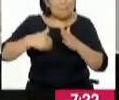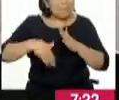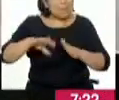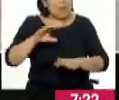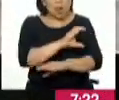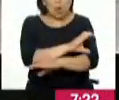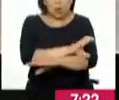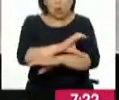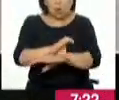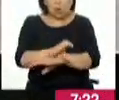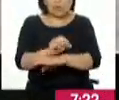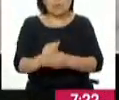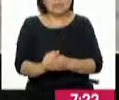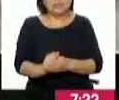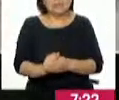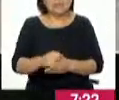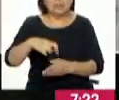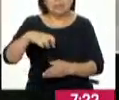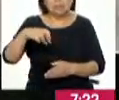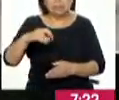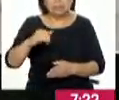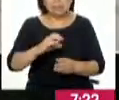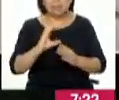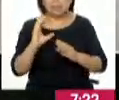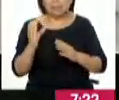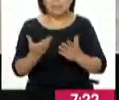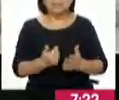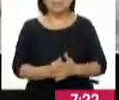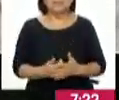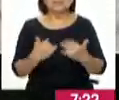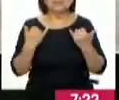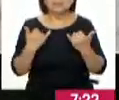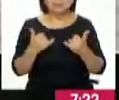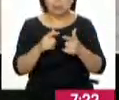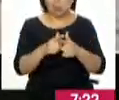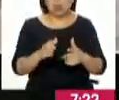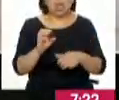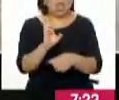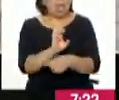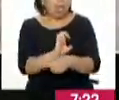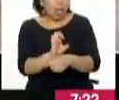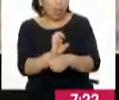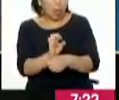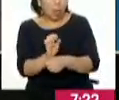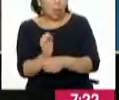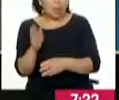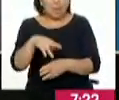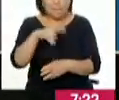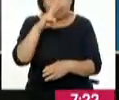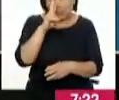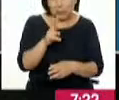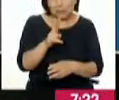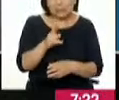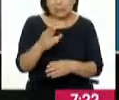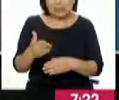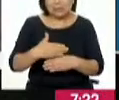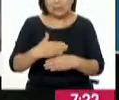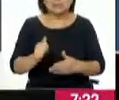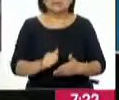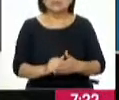del Pacífico, ¿no? Justamente en esta zona entre Ecuador y Perú. Alex,